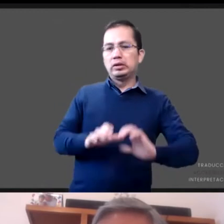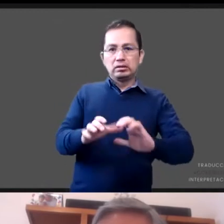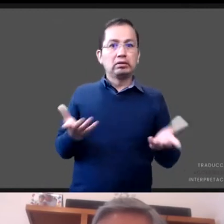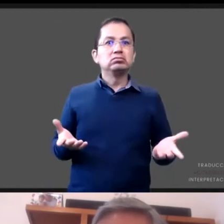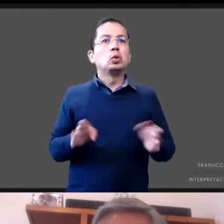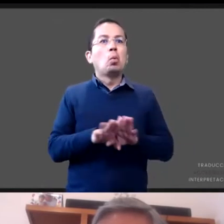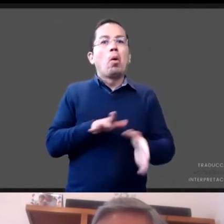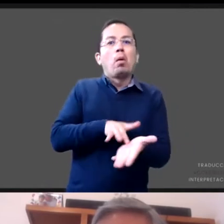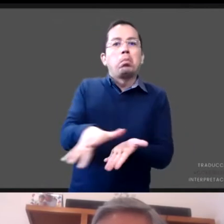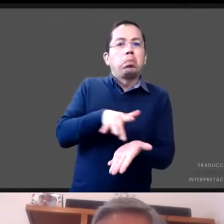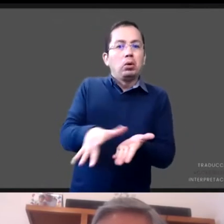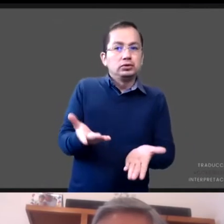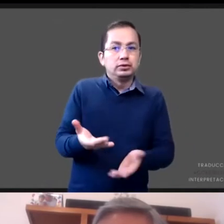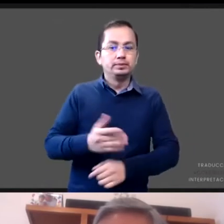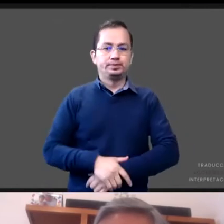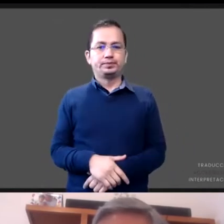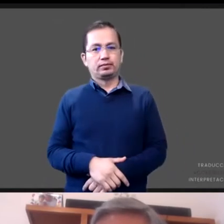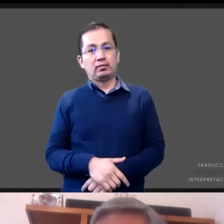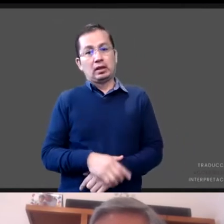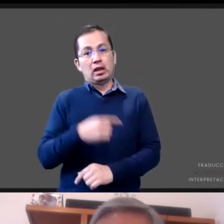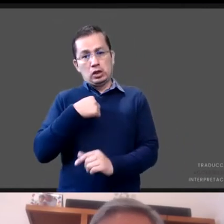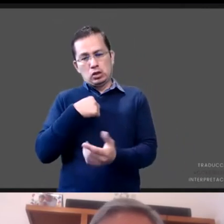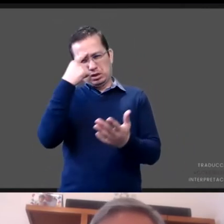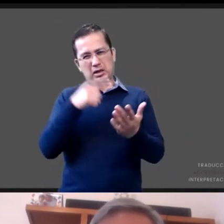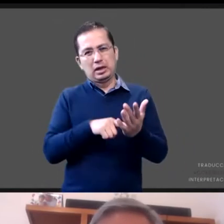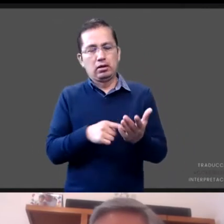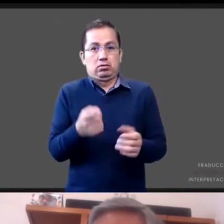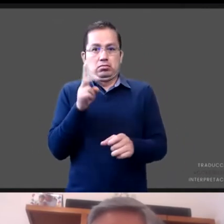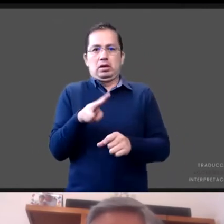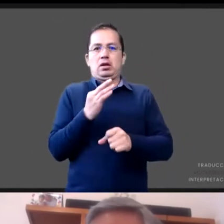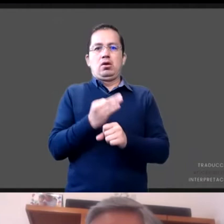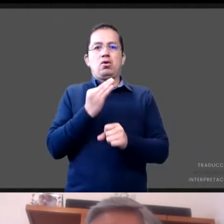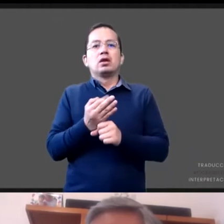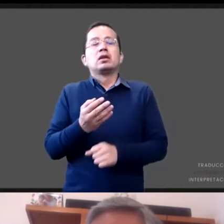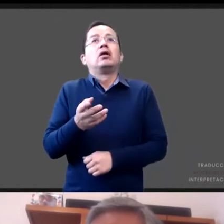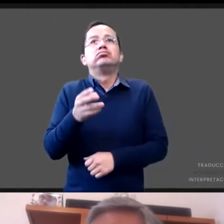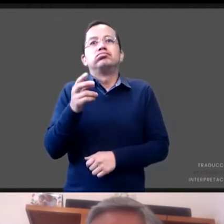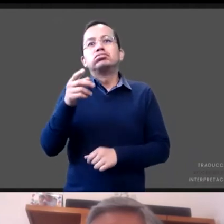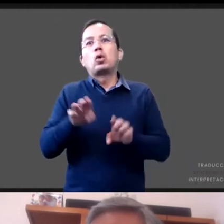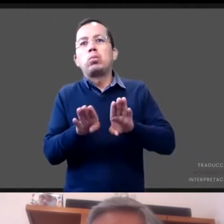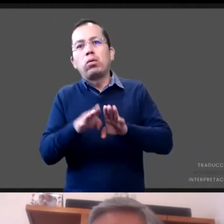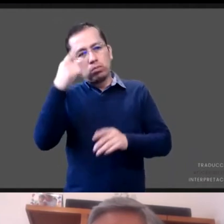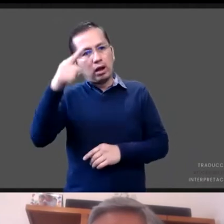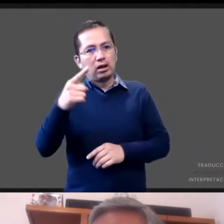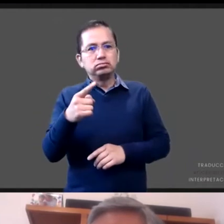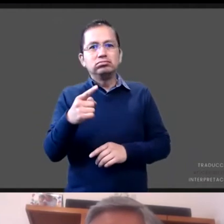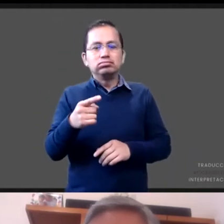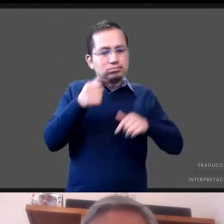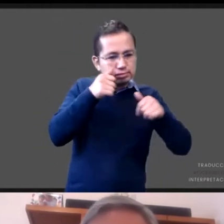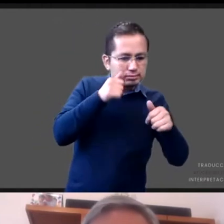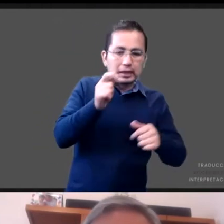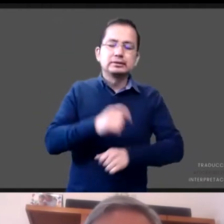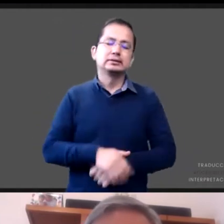que entre las acciones urgentes que hay que pensar está pues este tema que se ha